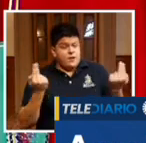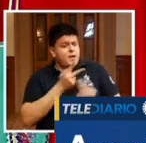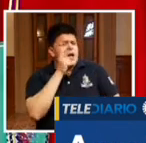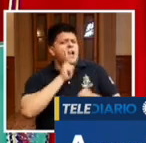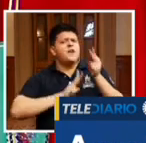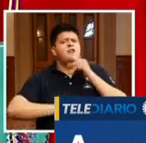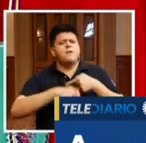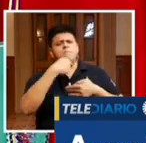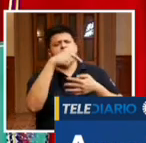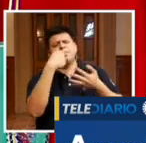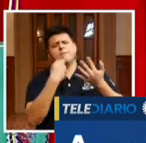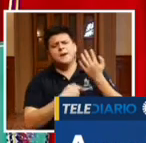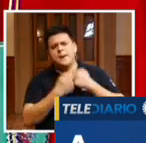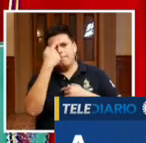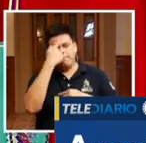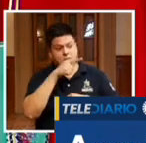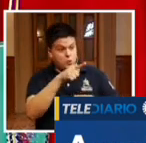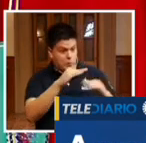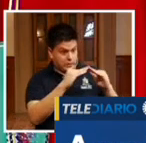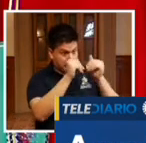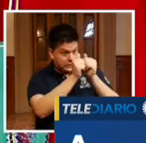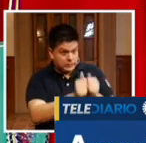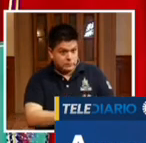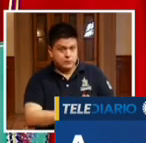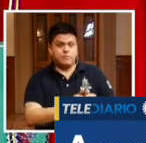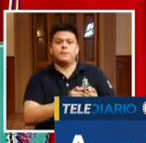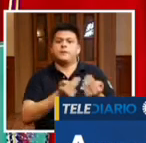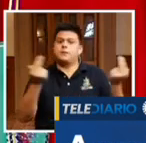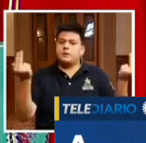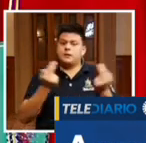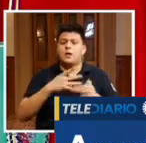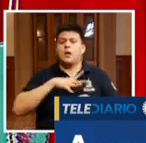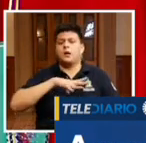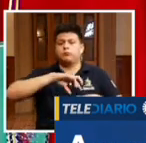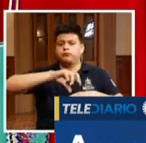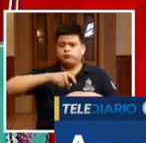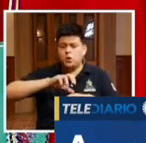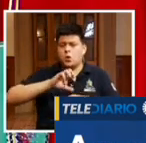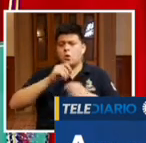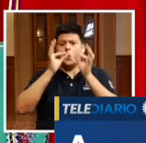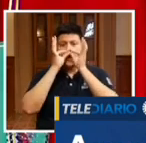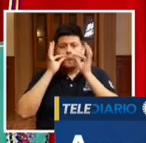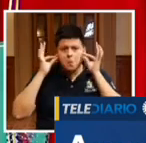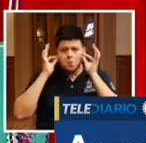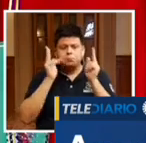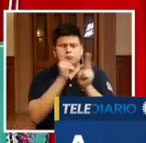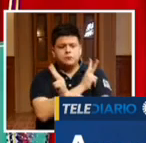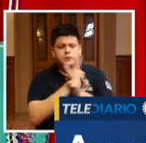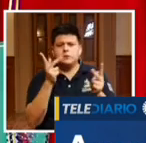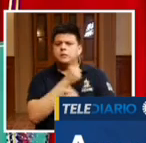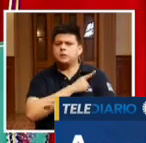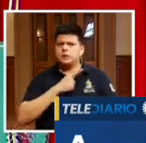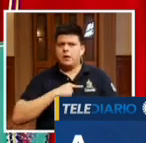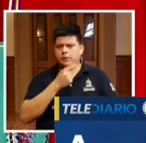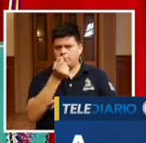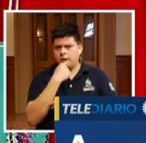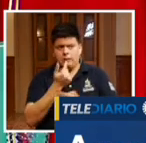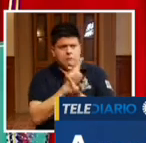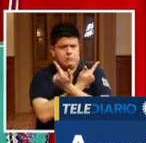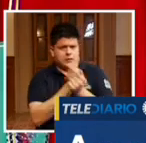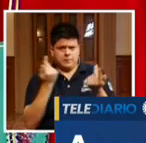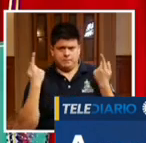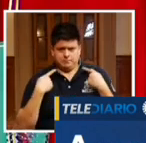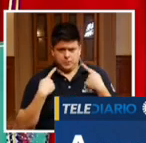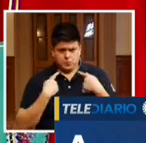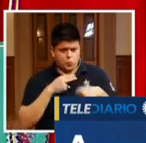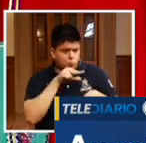poder manejarte en casa, es decir, tienes que tener oxígeno disponible, tienes que tener los medicamentos que tu médico te solicite y en